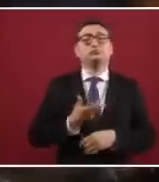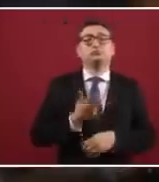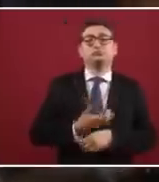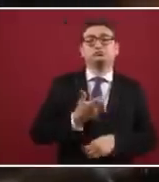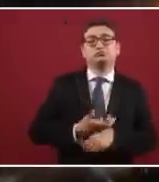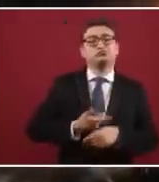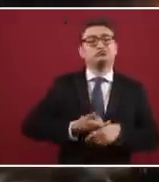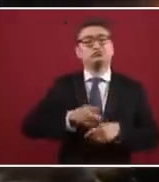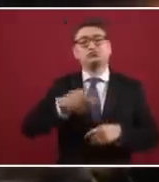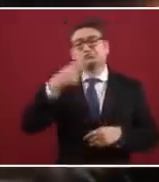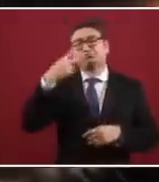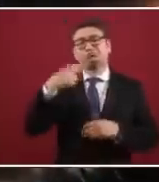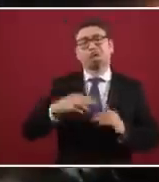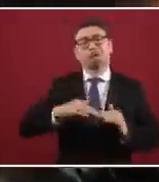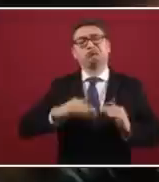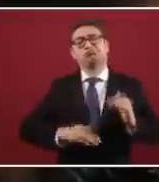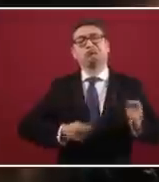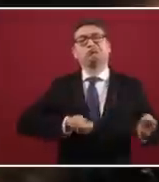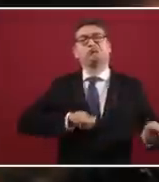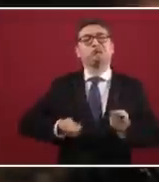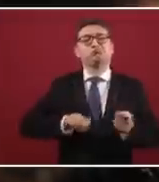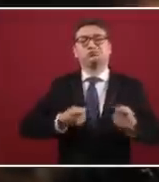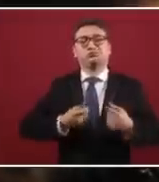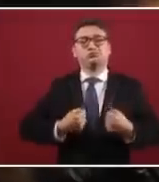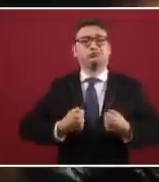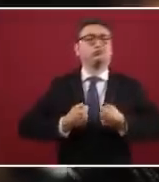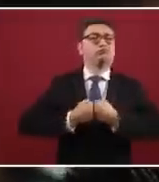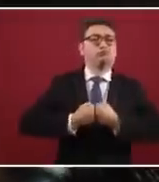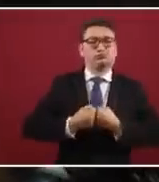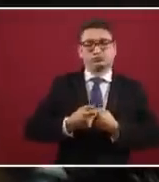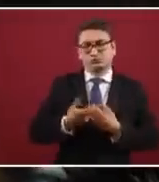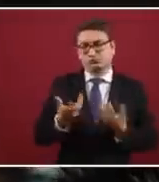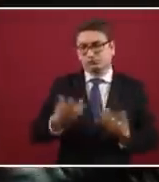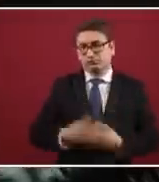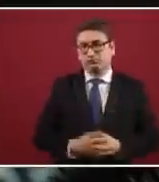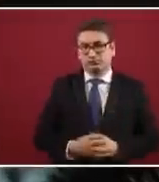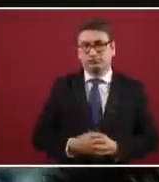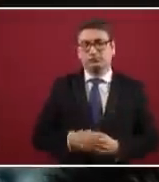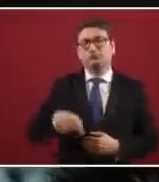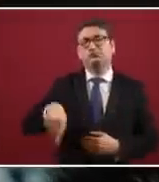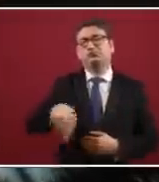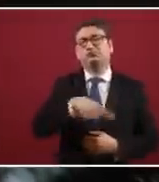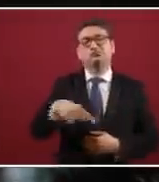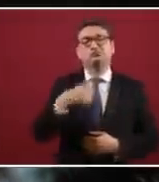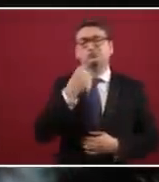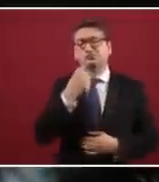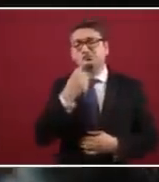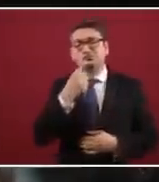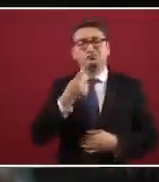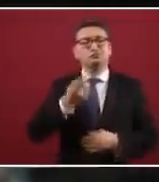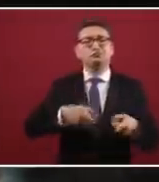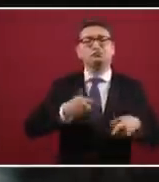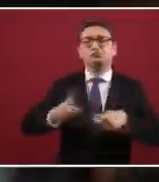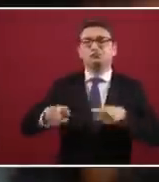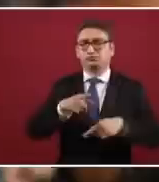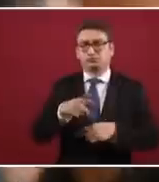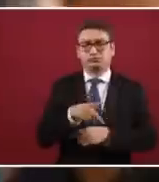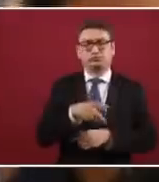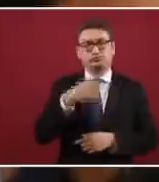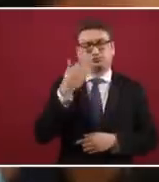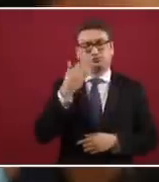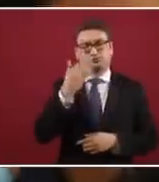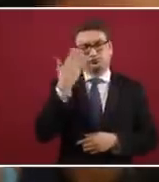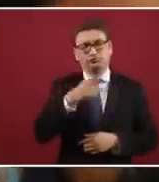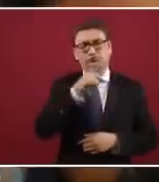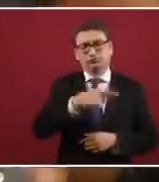estas declaraciones? México le está haciendo pues el trabajo sucio de policía a Donald Trump. Yo sé que usted no se va a confrontar,